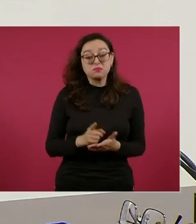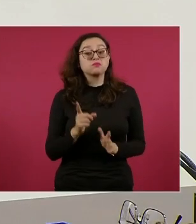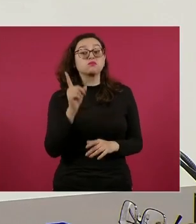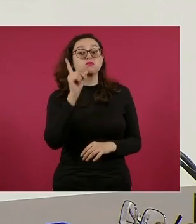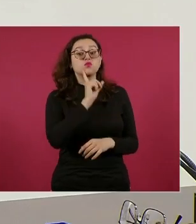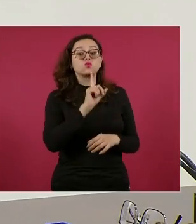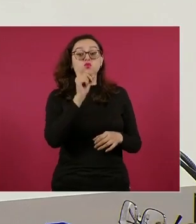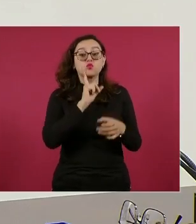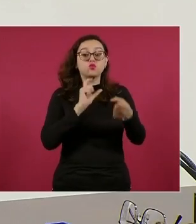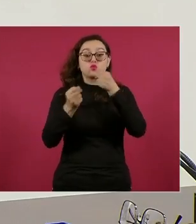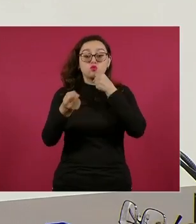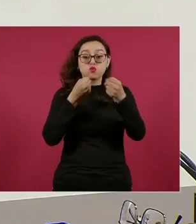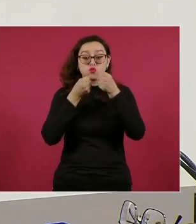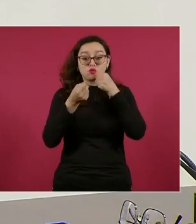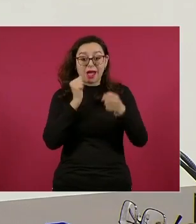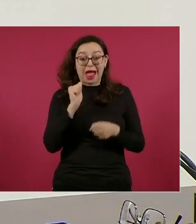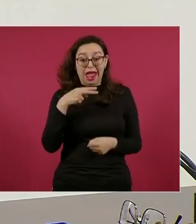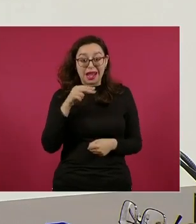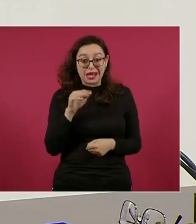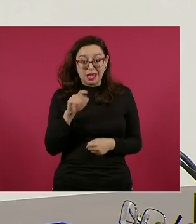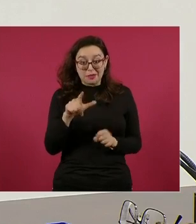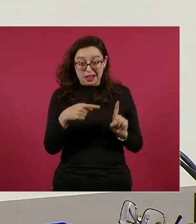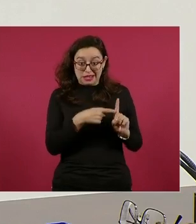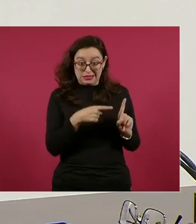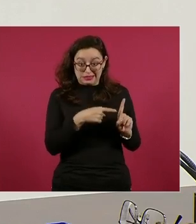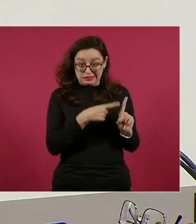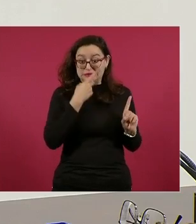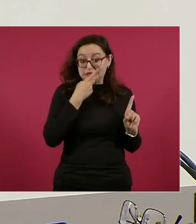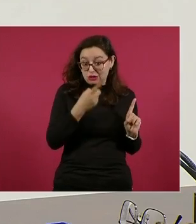Y que entonces este jefe de jefes